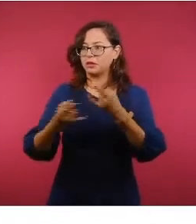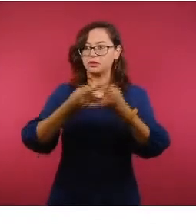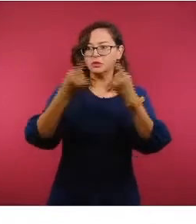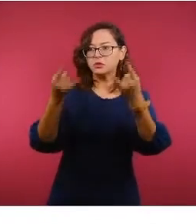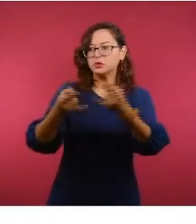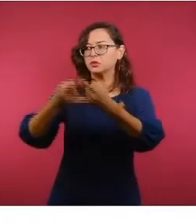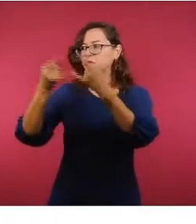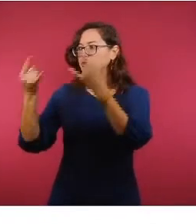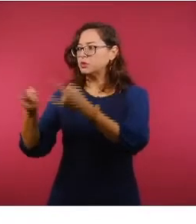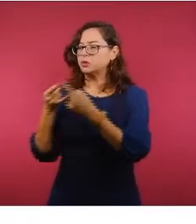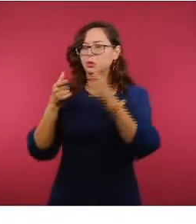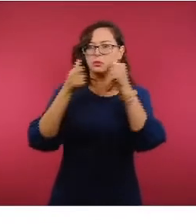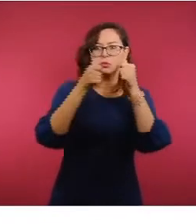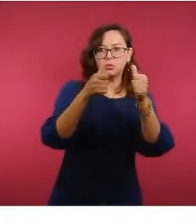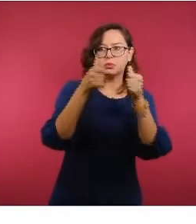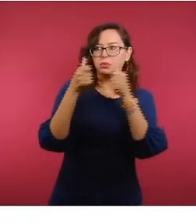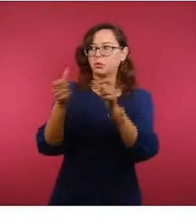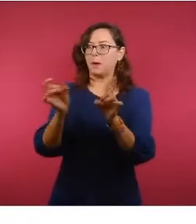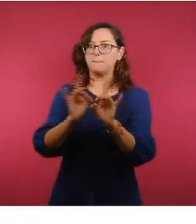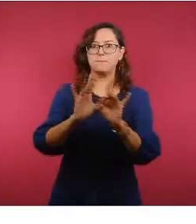históricos. Y hoy,